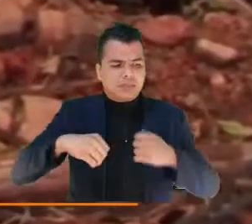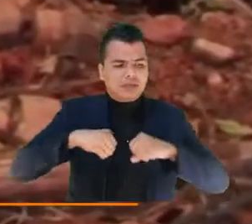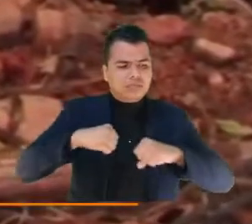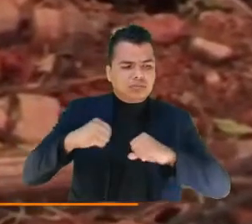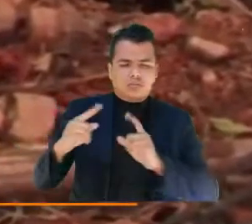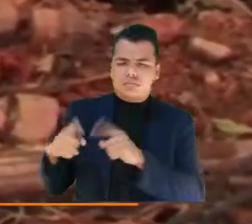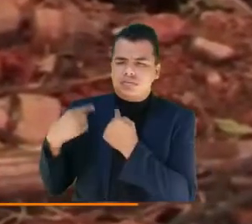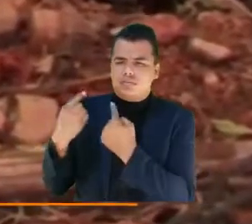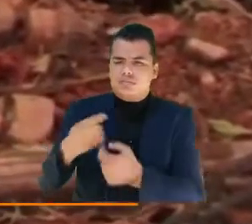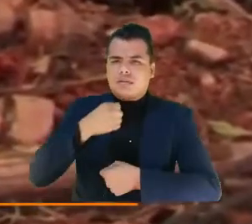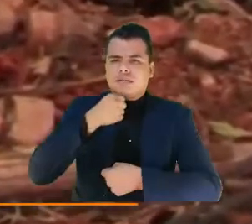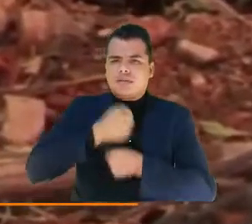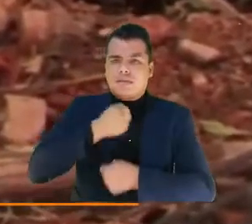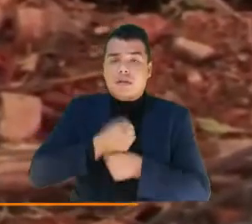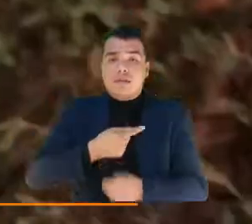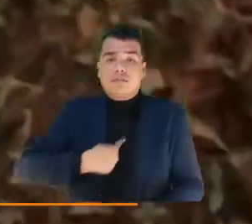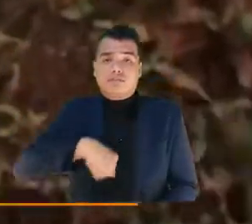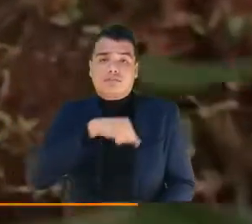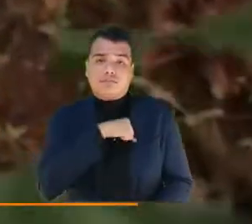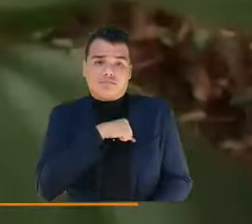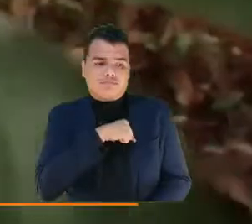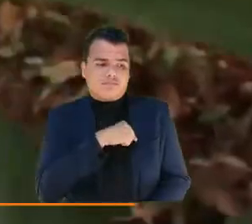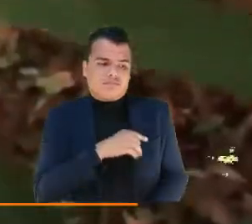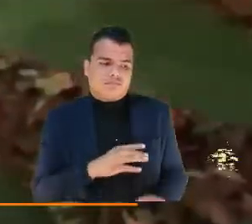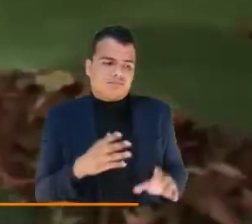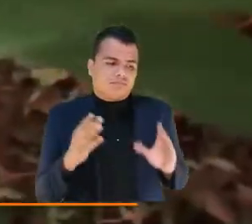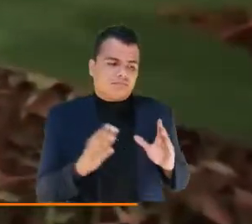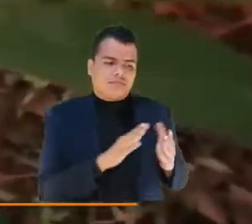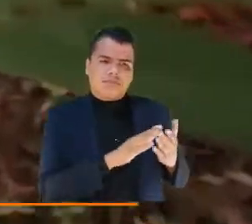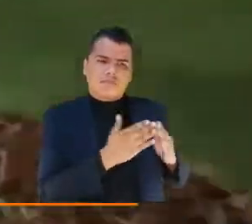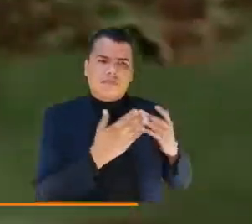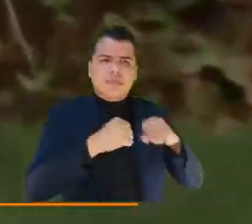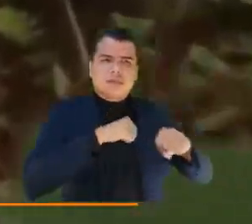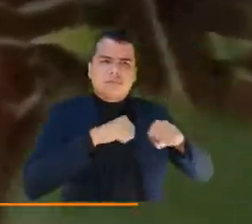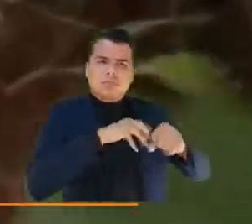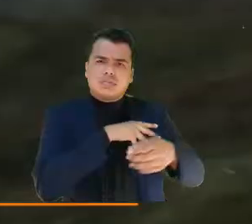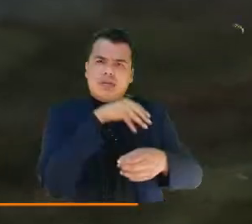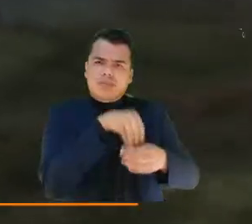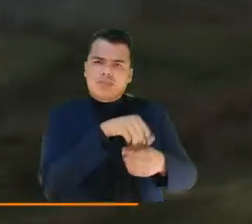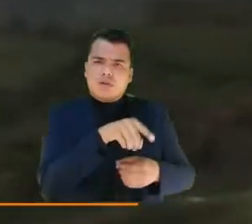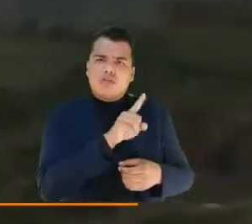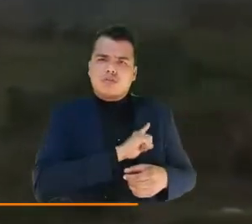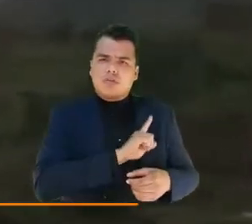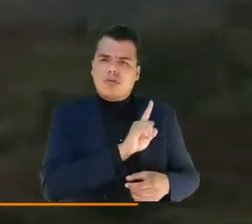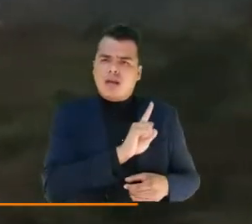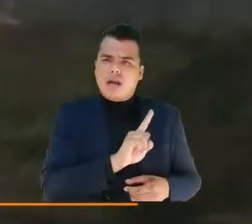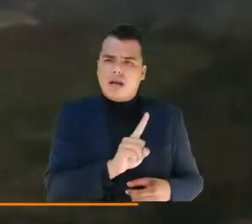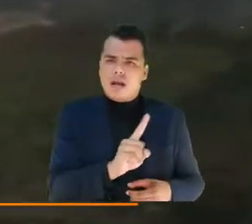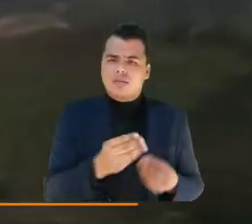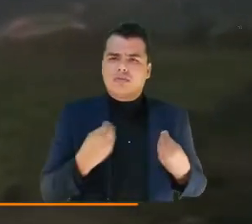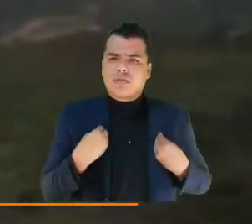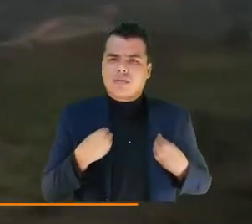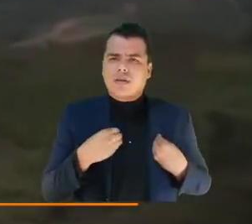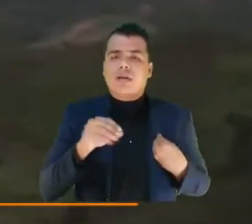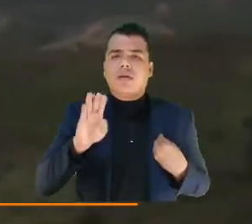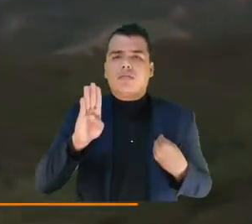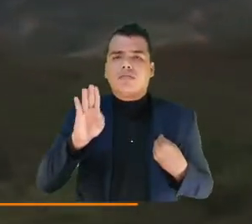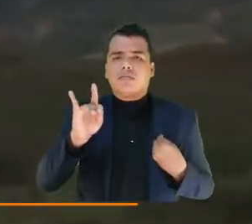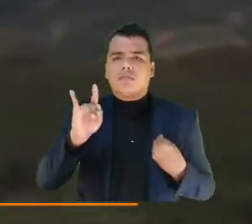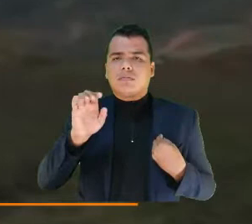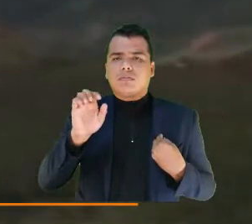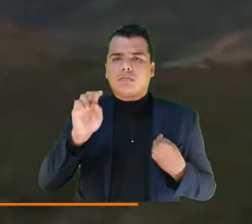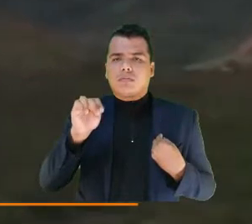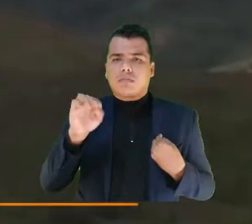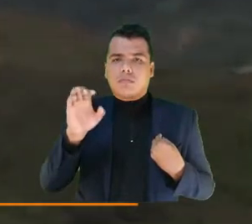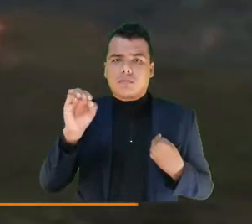haciendo de generación en generación como una comunidad que ha estado ahí en ese territorio. En Buenos Aires, el Gran Buenos Aires y